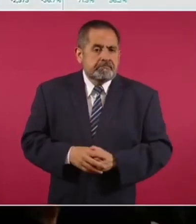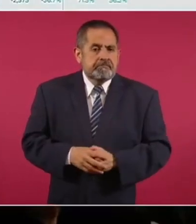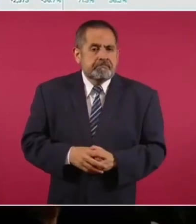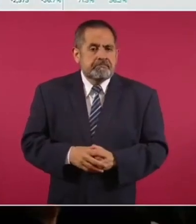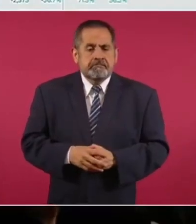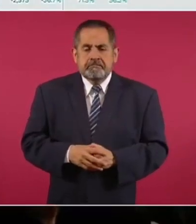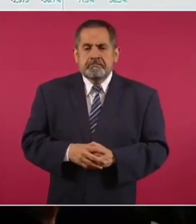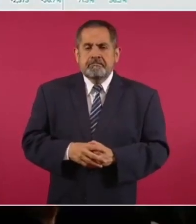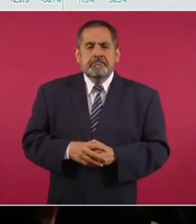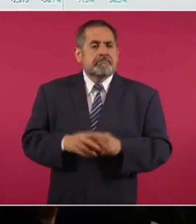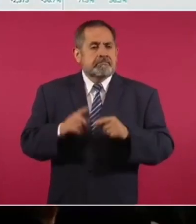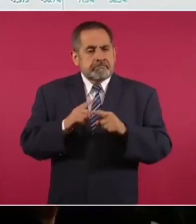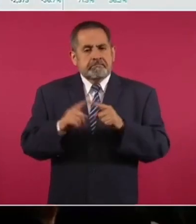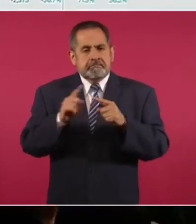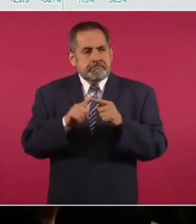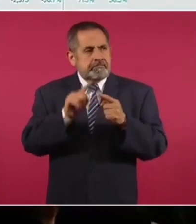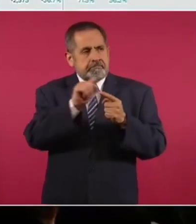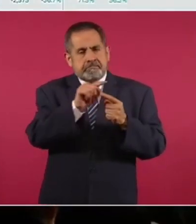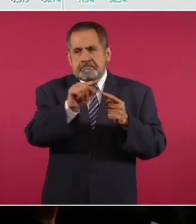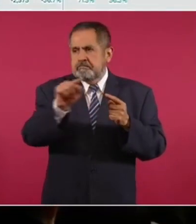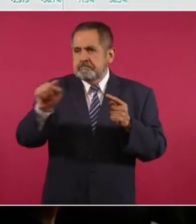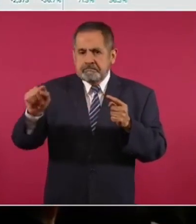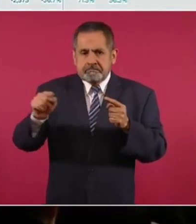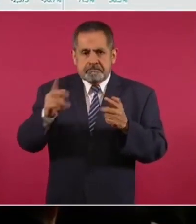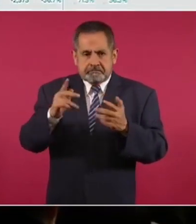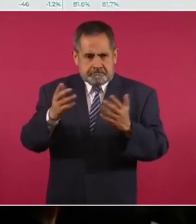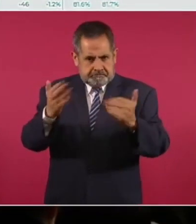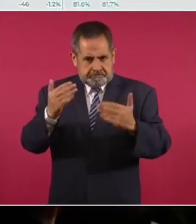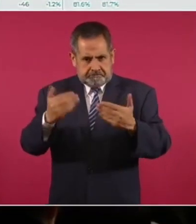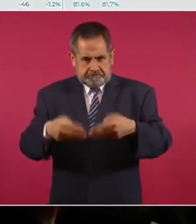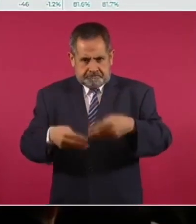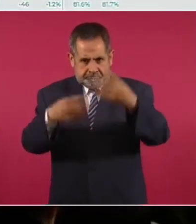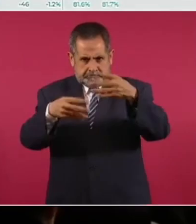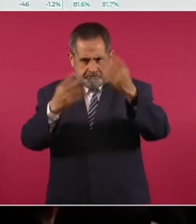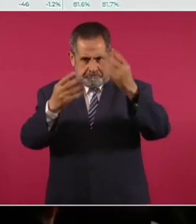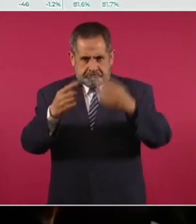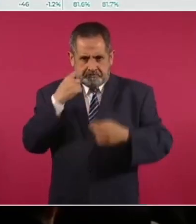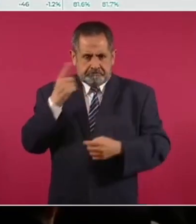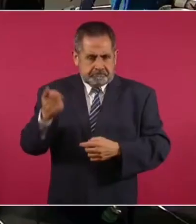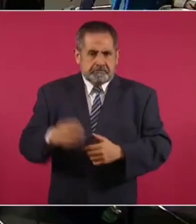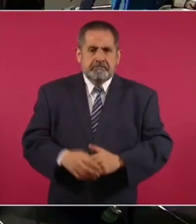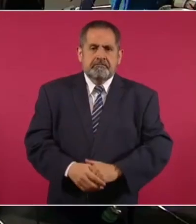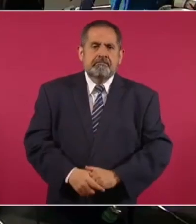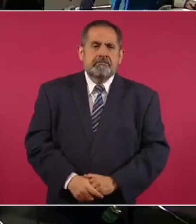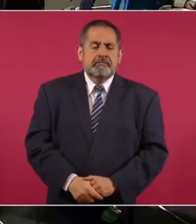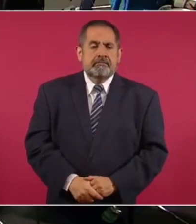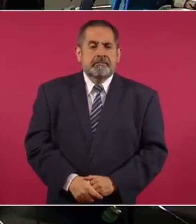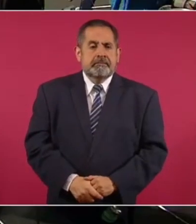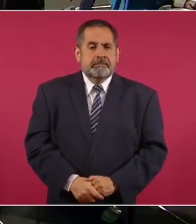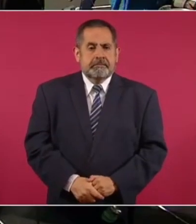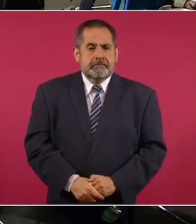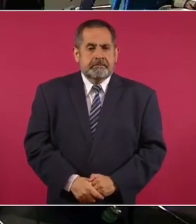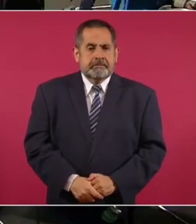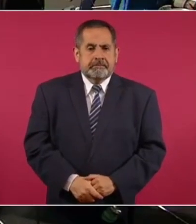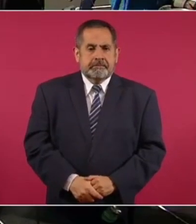en todos los casos. Pero síguele, porque hay otros.